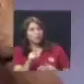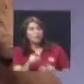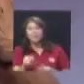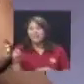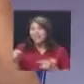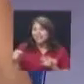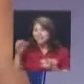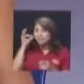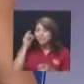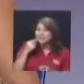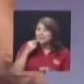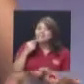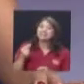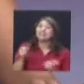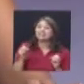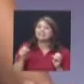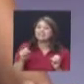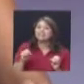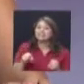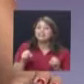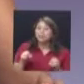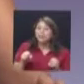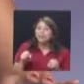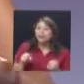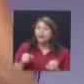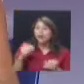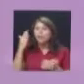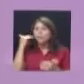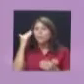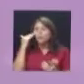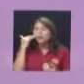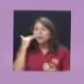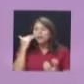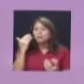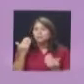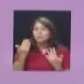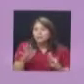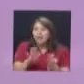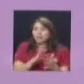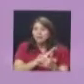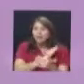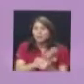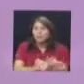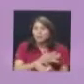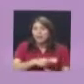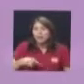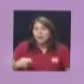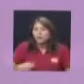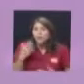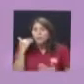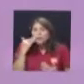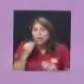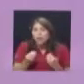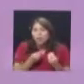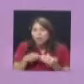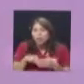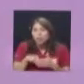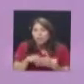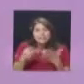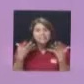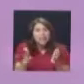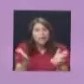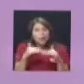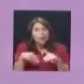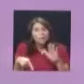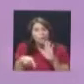acá porque él me dio el objetivo siendo que ella no está prohibida porque en esa escuela se valencia por